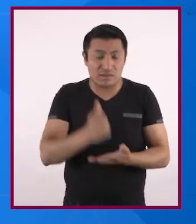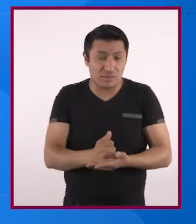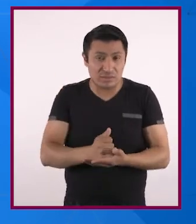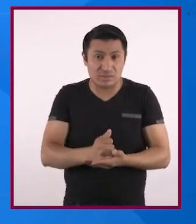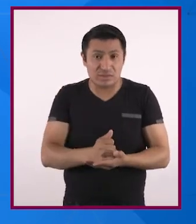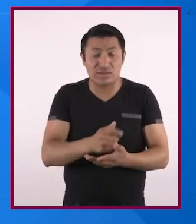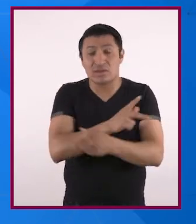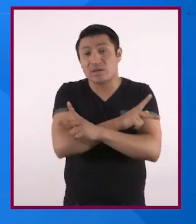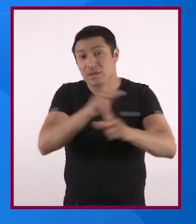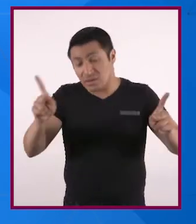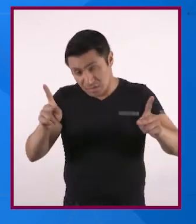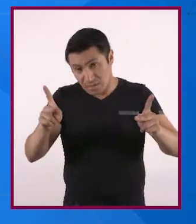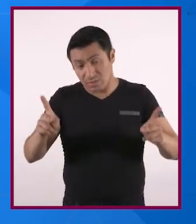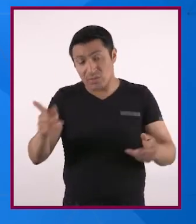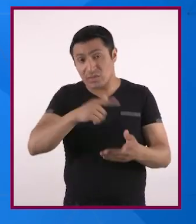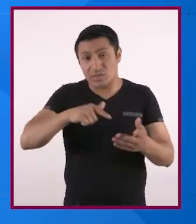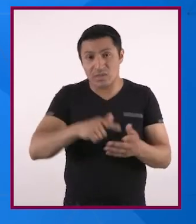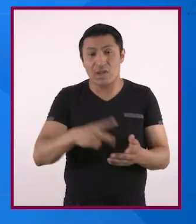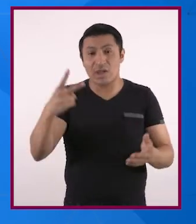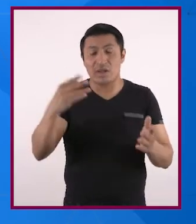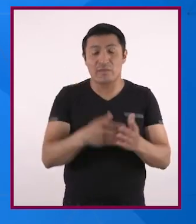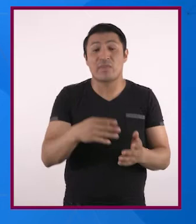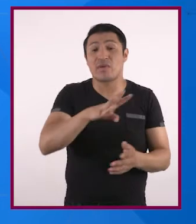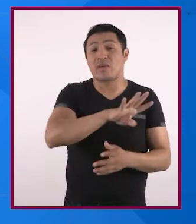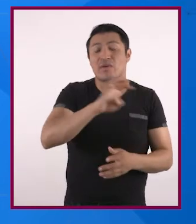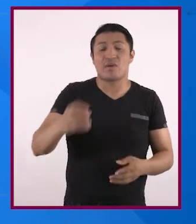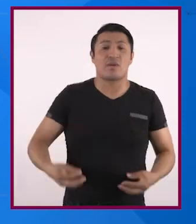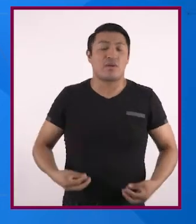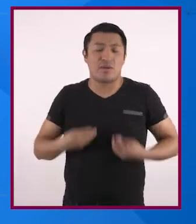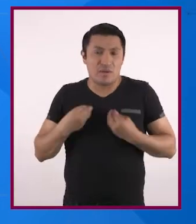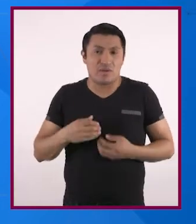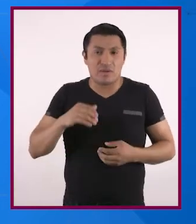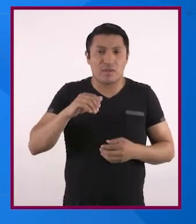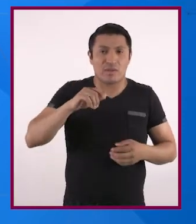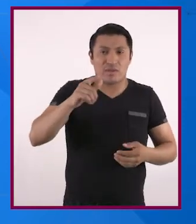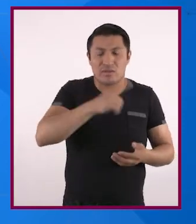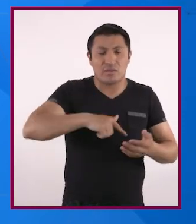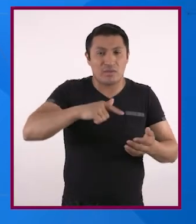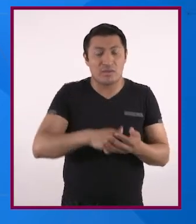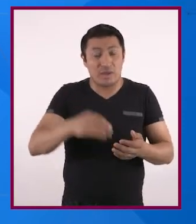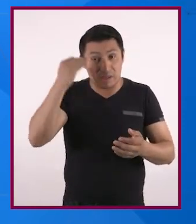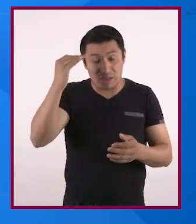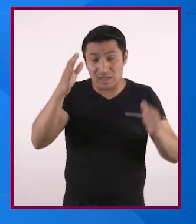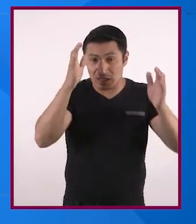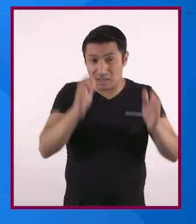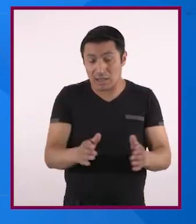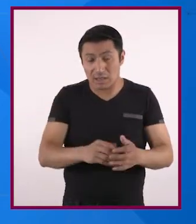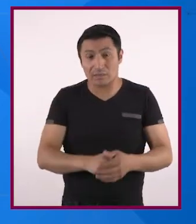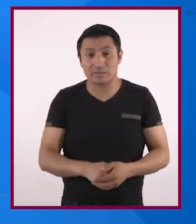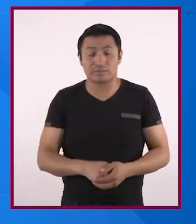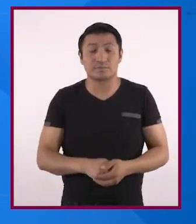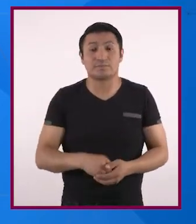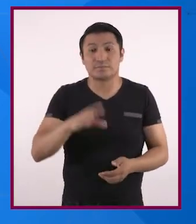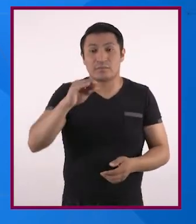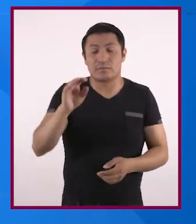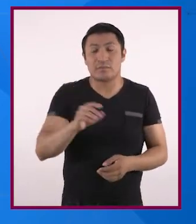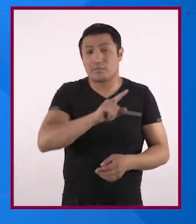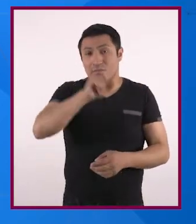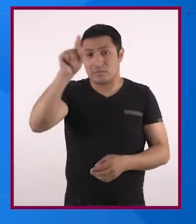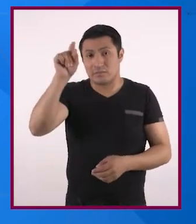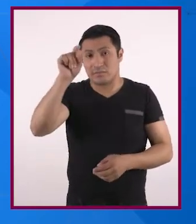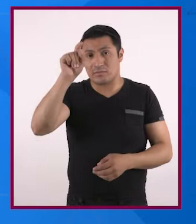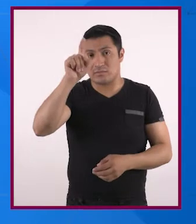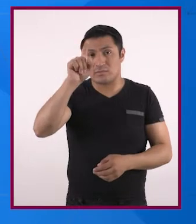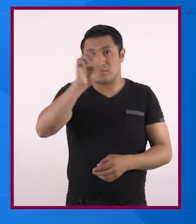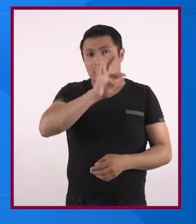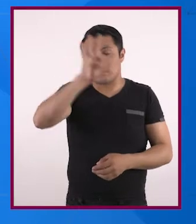públicos y 2.400 viven en albergues y centros de asistencia social. El 90% de la población en situación de